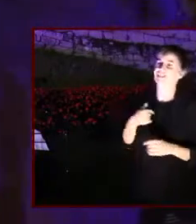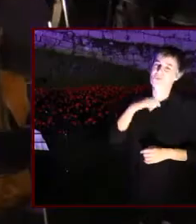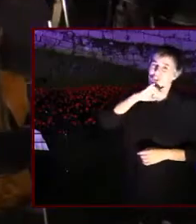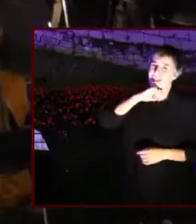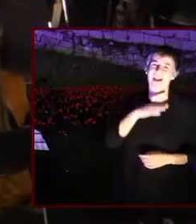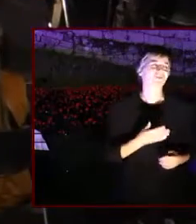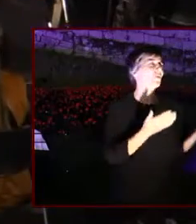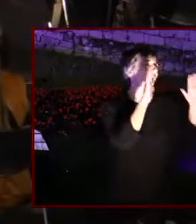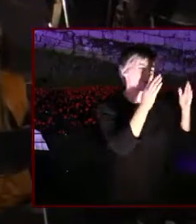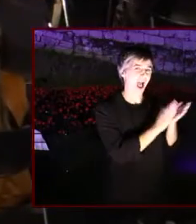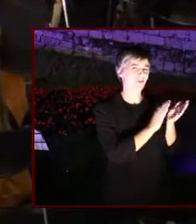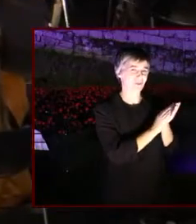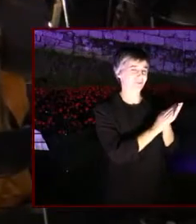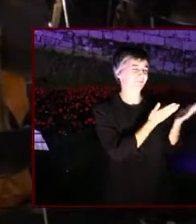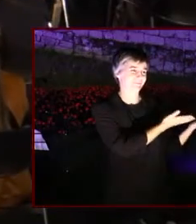para Lau.